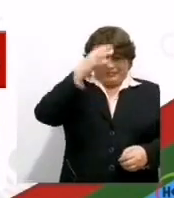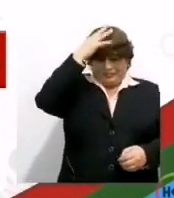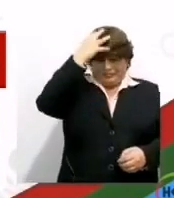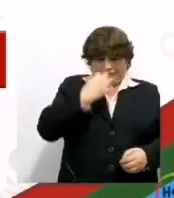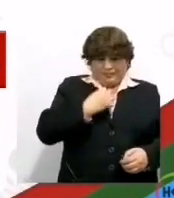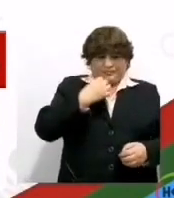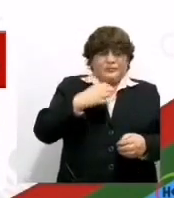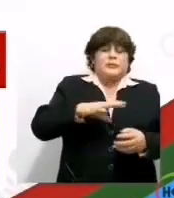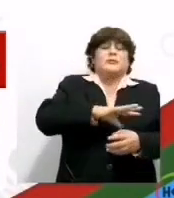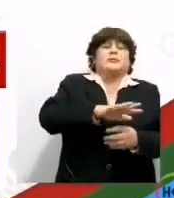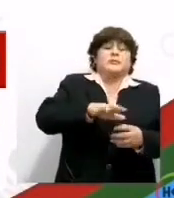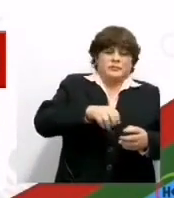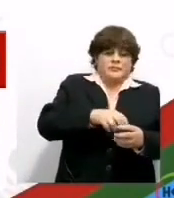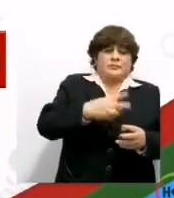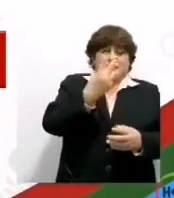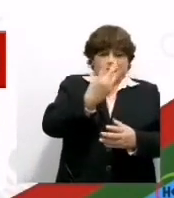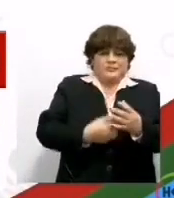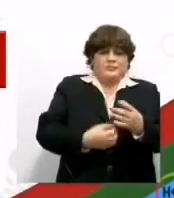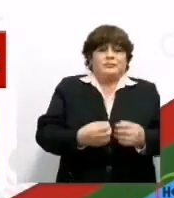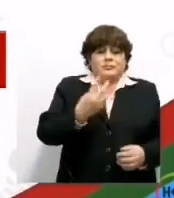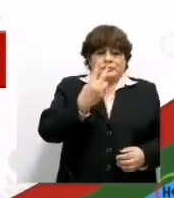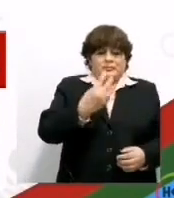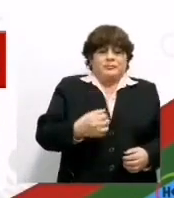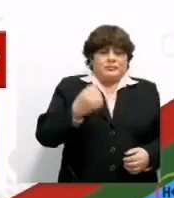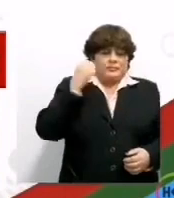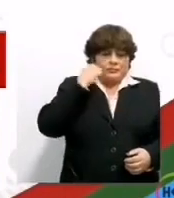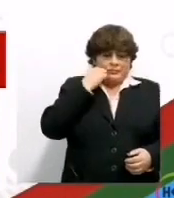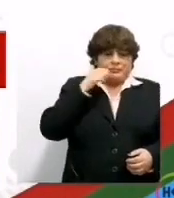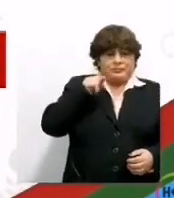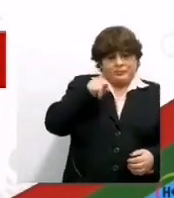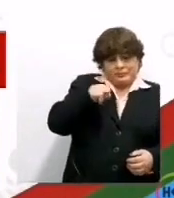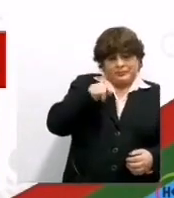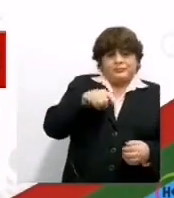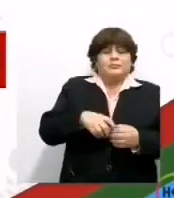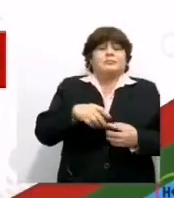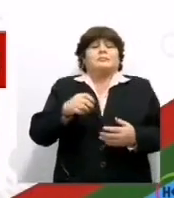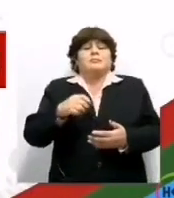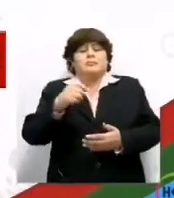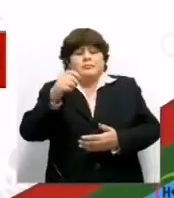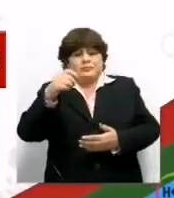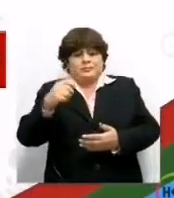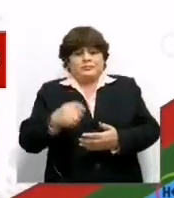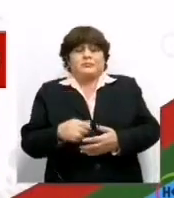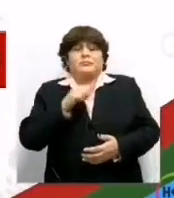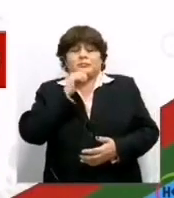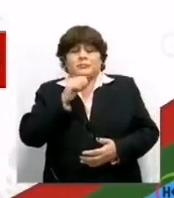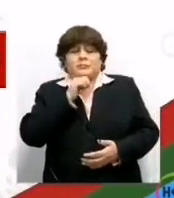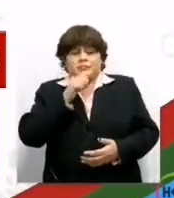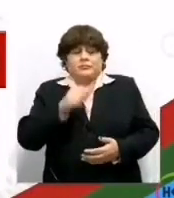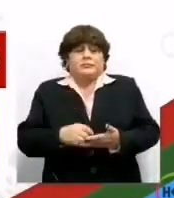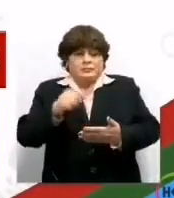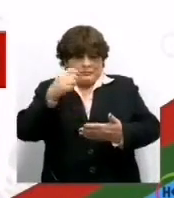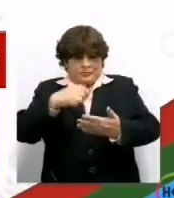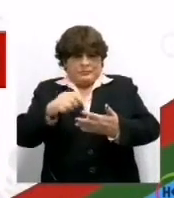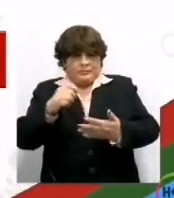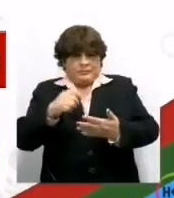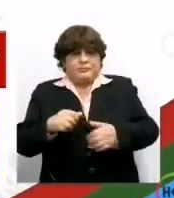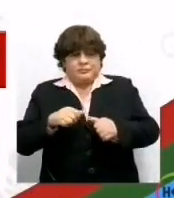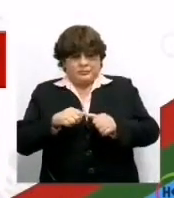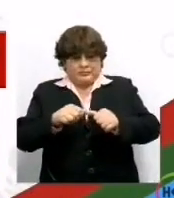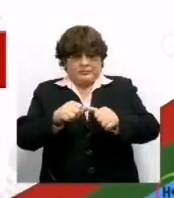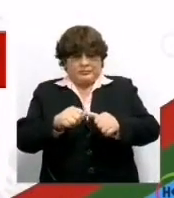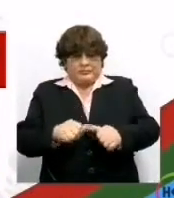los más corruptos y ahí va a ir señor Acuña porque las investigaciones No han terminado Las investigaciones siguen